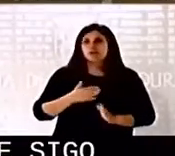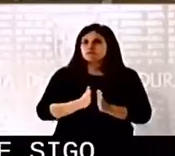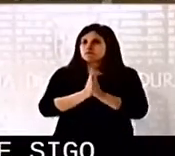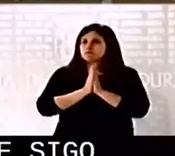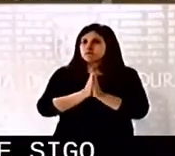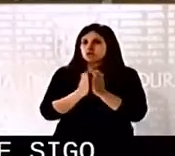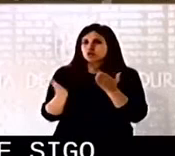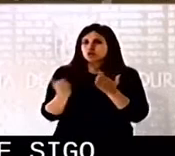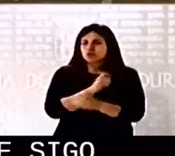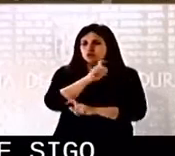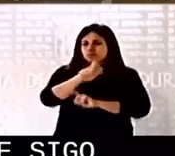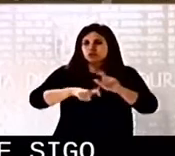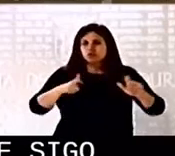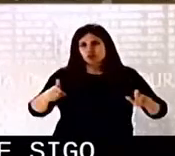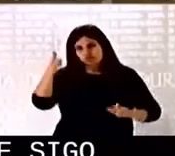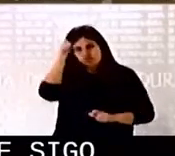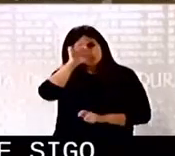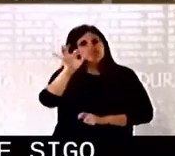todas y todos.